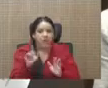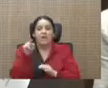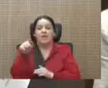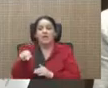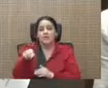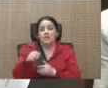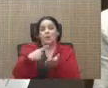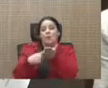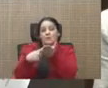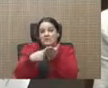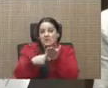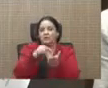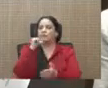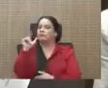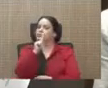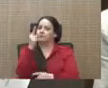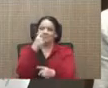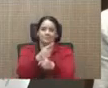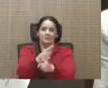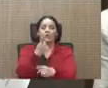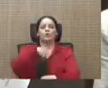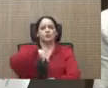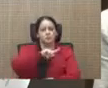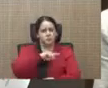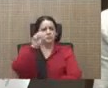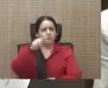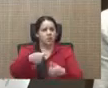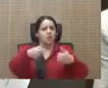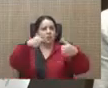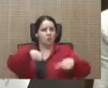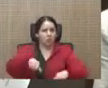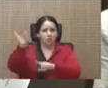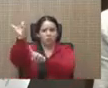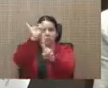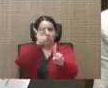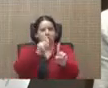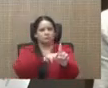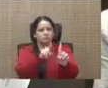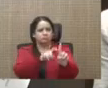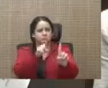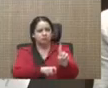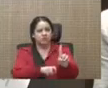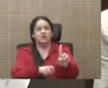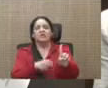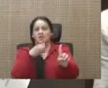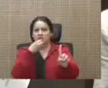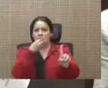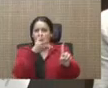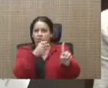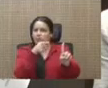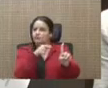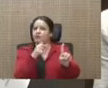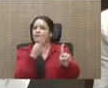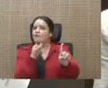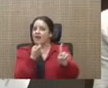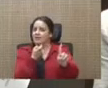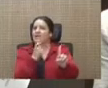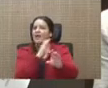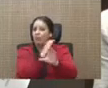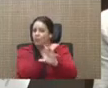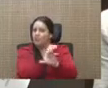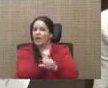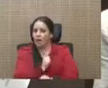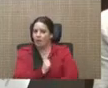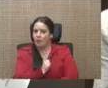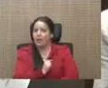eso estuvimos más que de acuerdo con interpelarlo y cuestionarle su falta de cuidado. Y debo reconocer que aquí admitió su error y dijo que tomaría